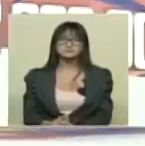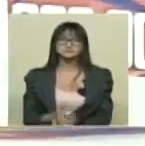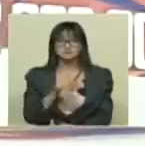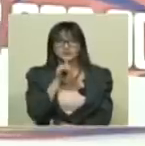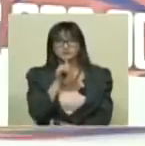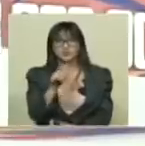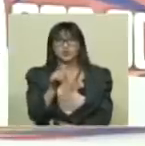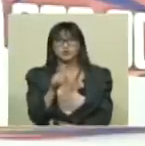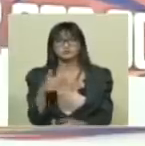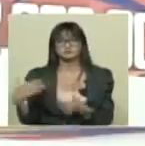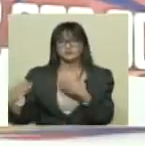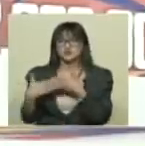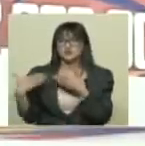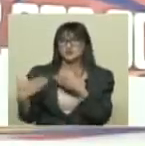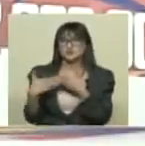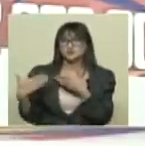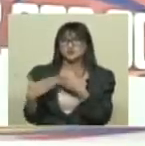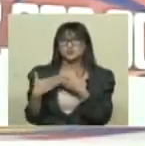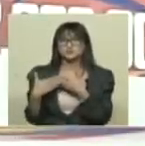denuncio la persecución